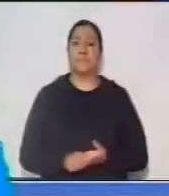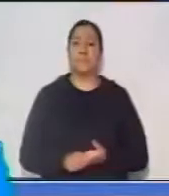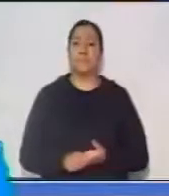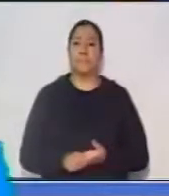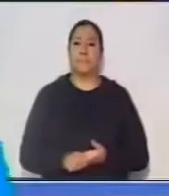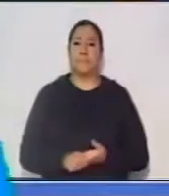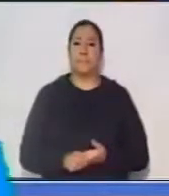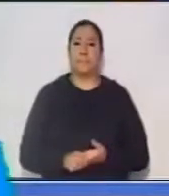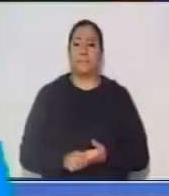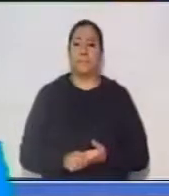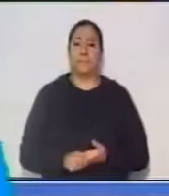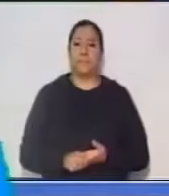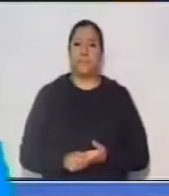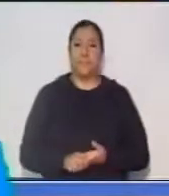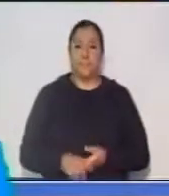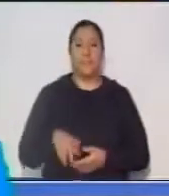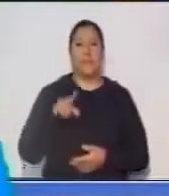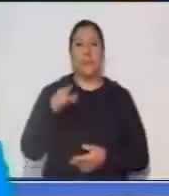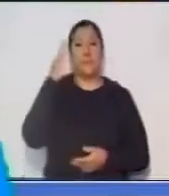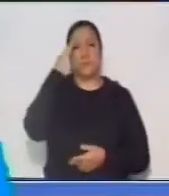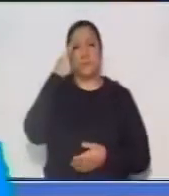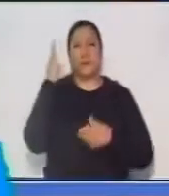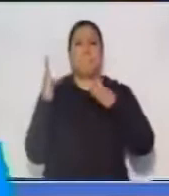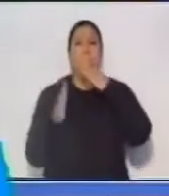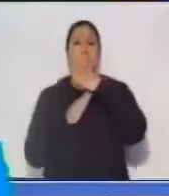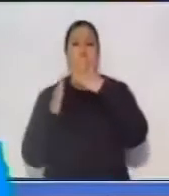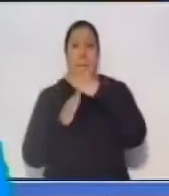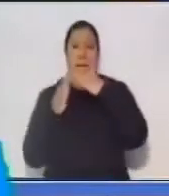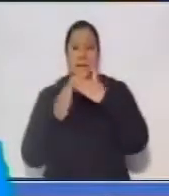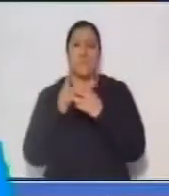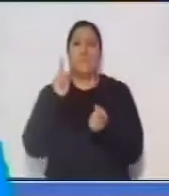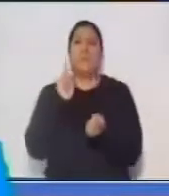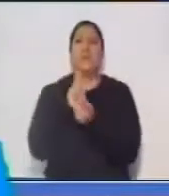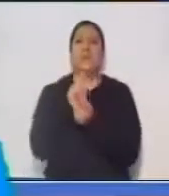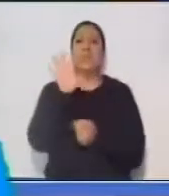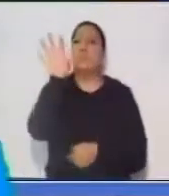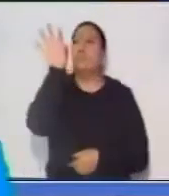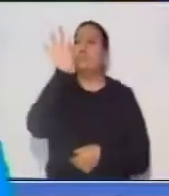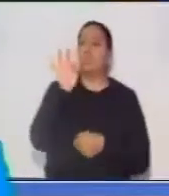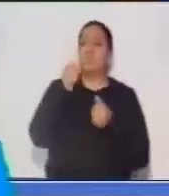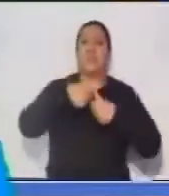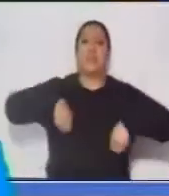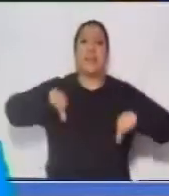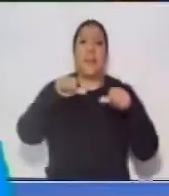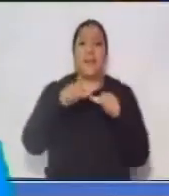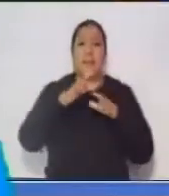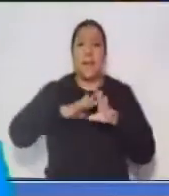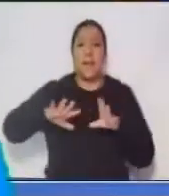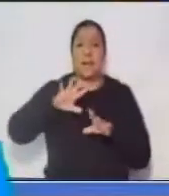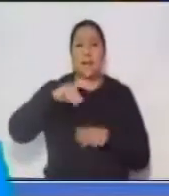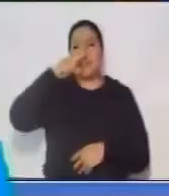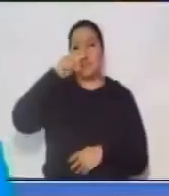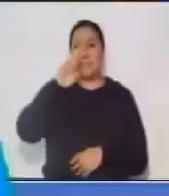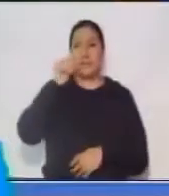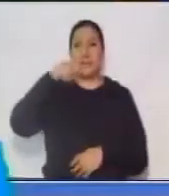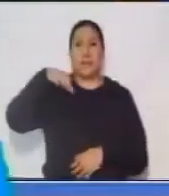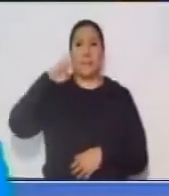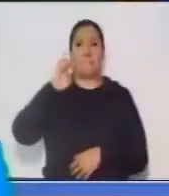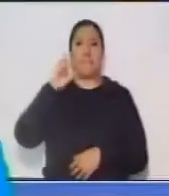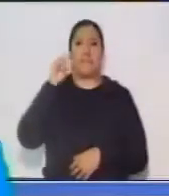base para encontrar el área del trapecio. Entonces vamos a usar al